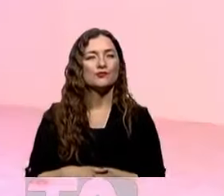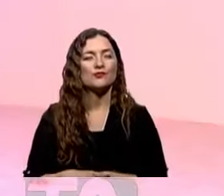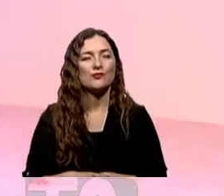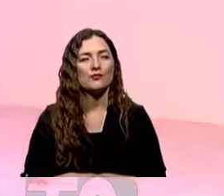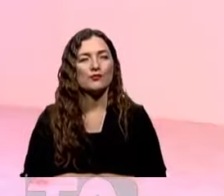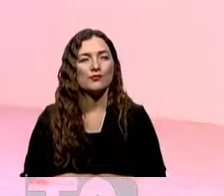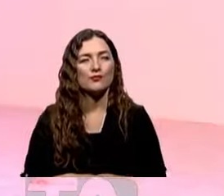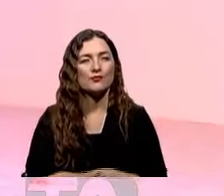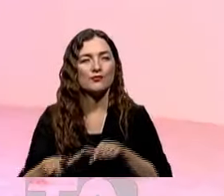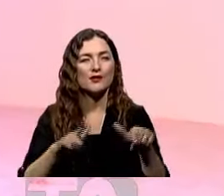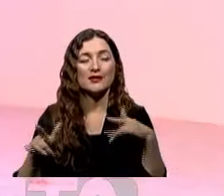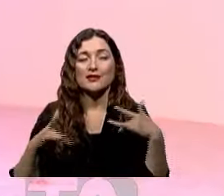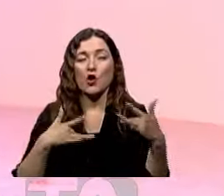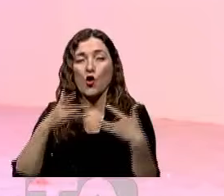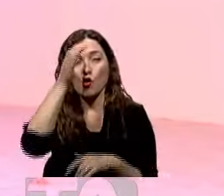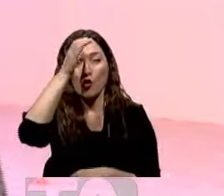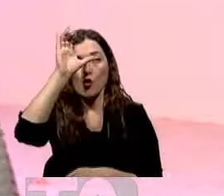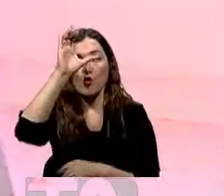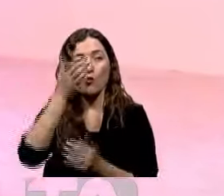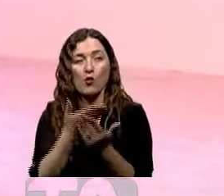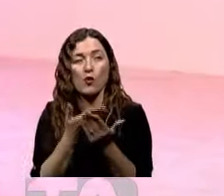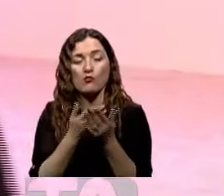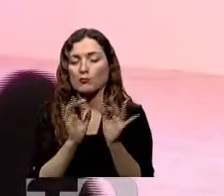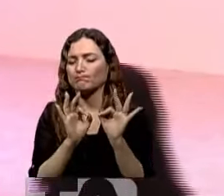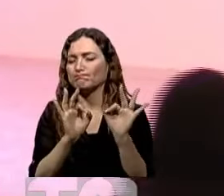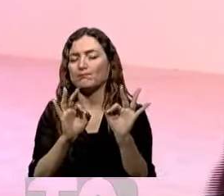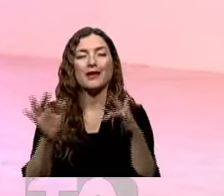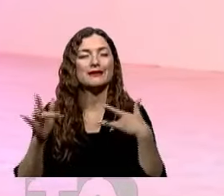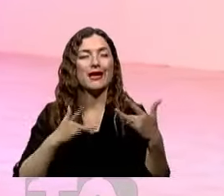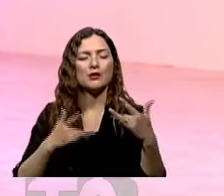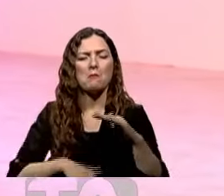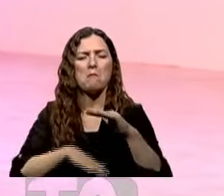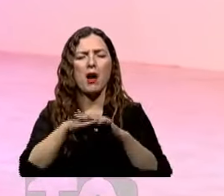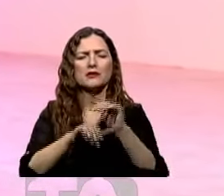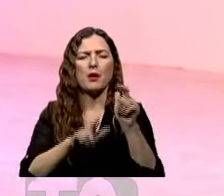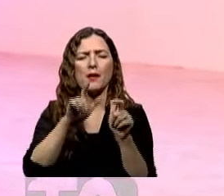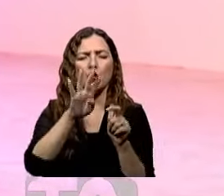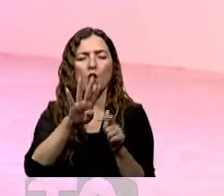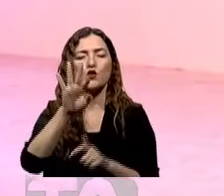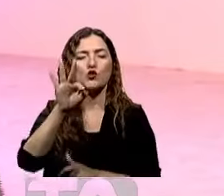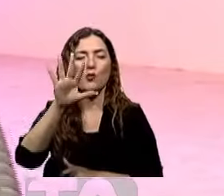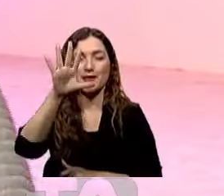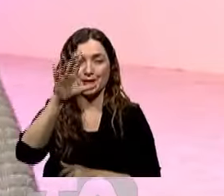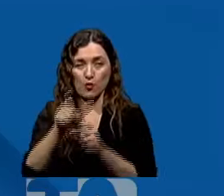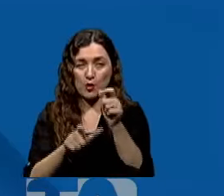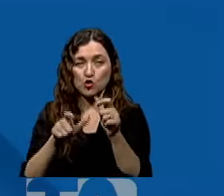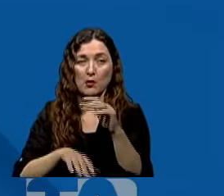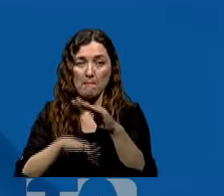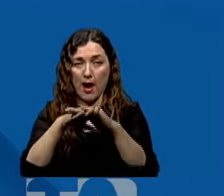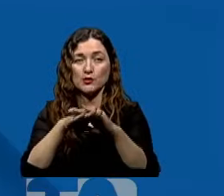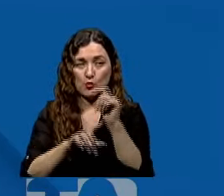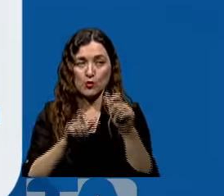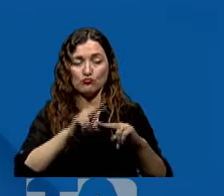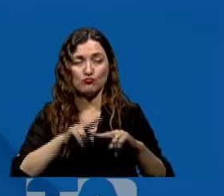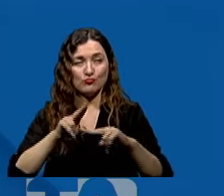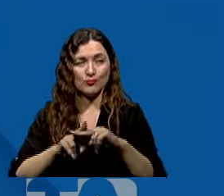Un espacio escénico, una oferta cultural con obras de gran formato. El teatro tiene un aforo de 495 personas. El musical